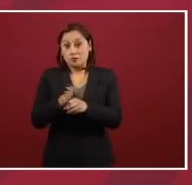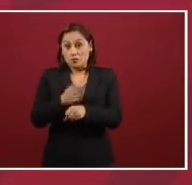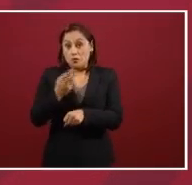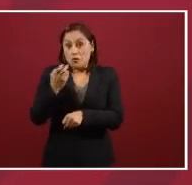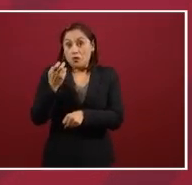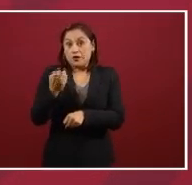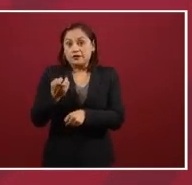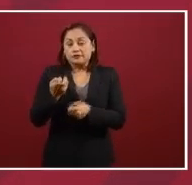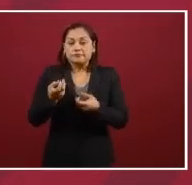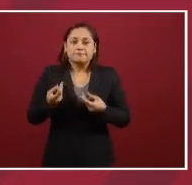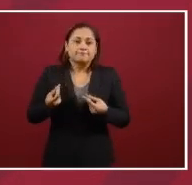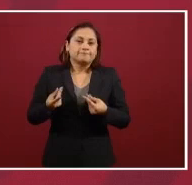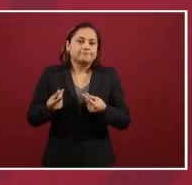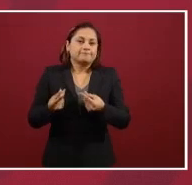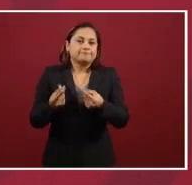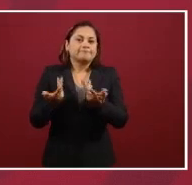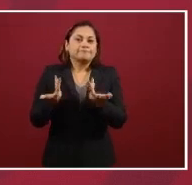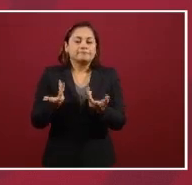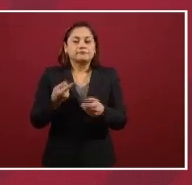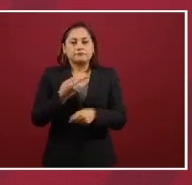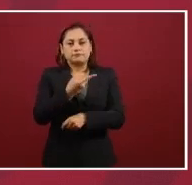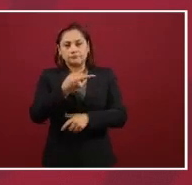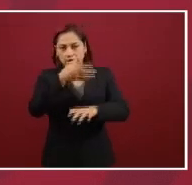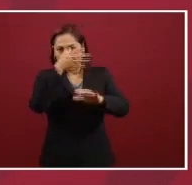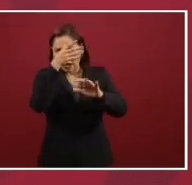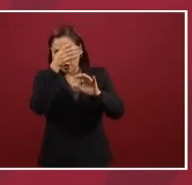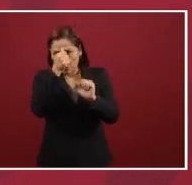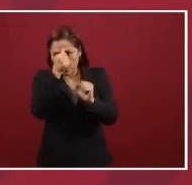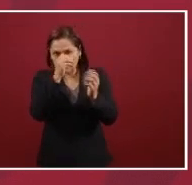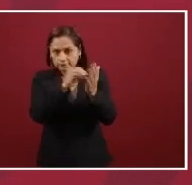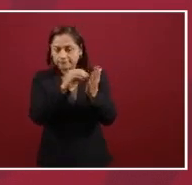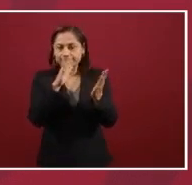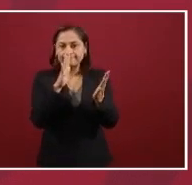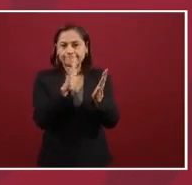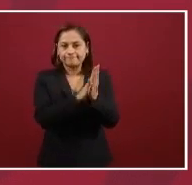llevó a cabo un acuerdo, hubieron